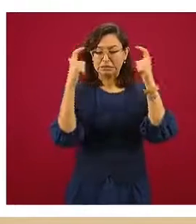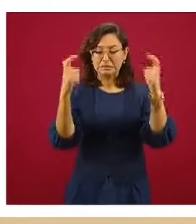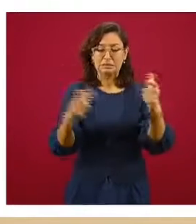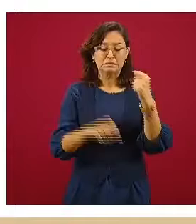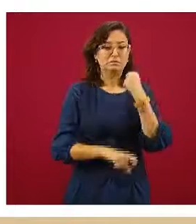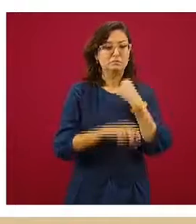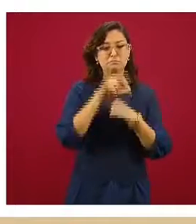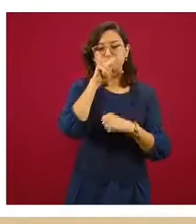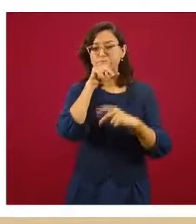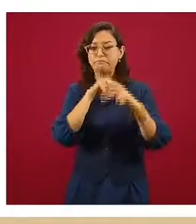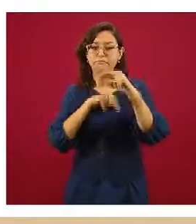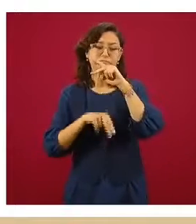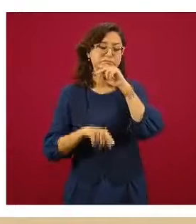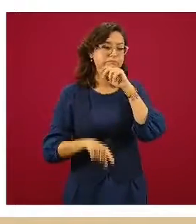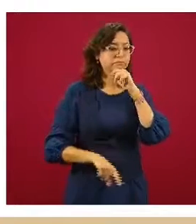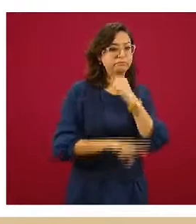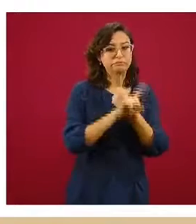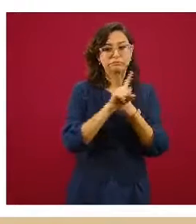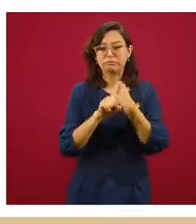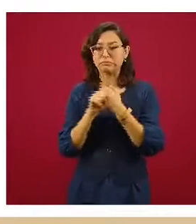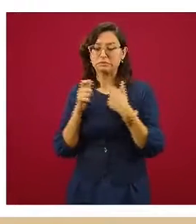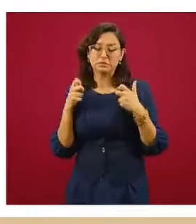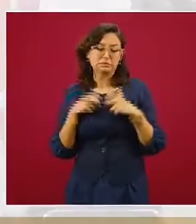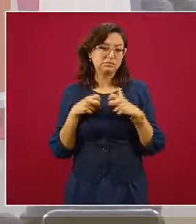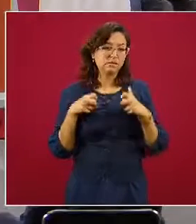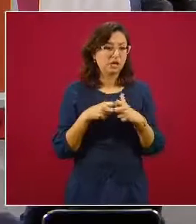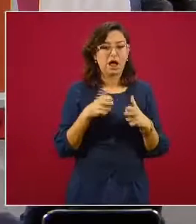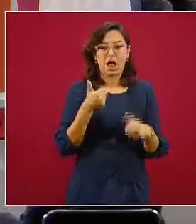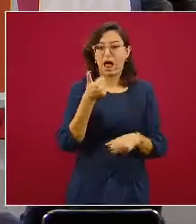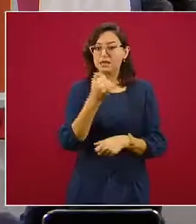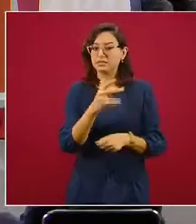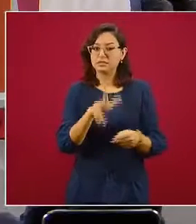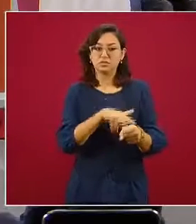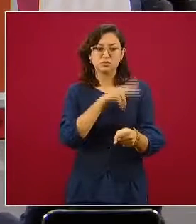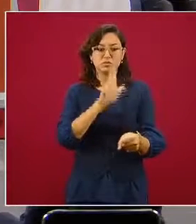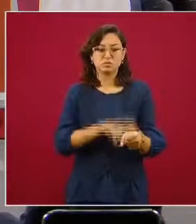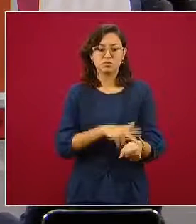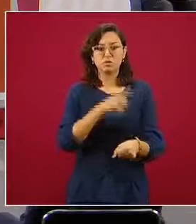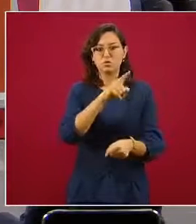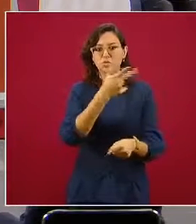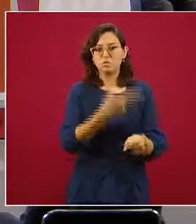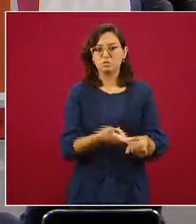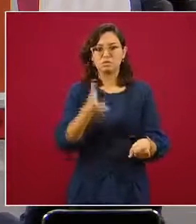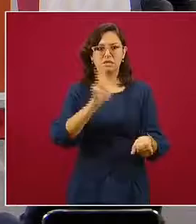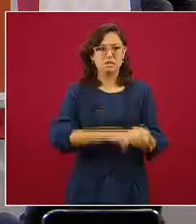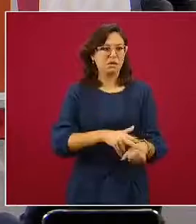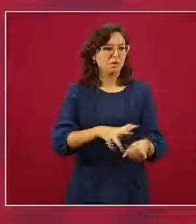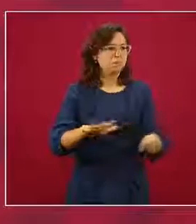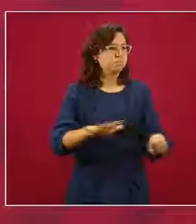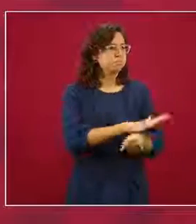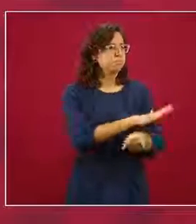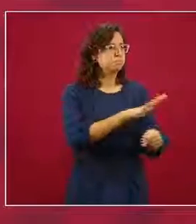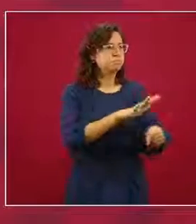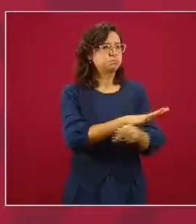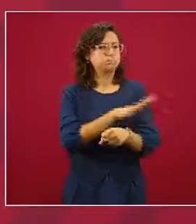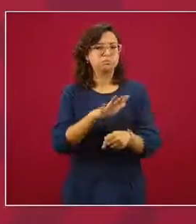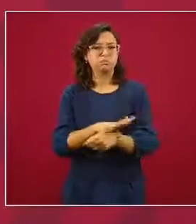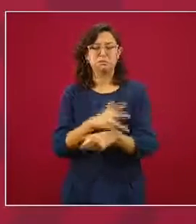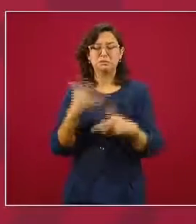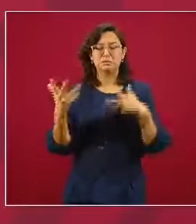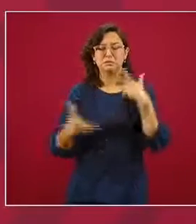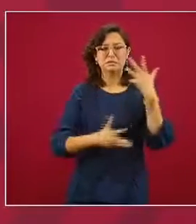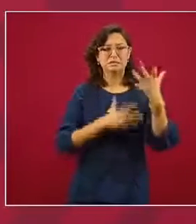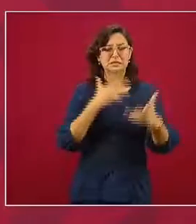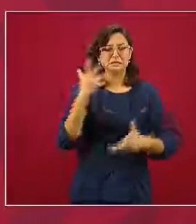mucha ansiedad natural que les causa el ver su hospital concretamente saturado.